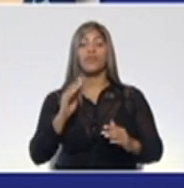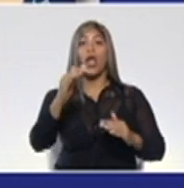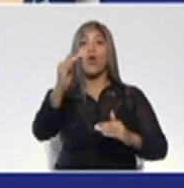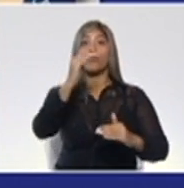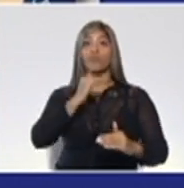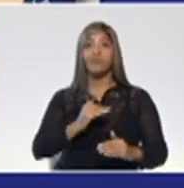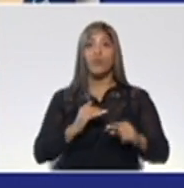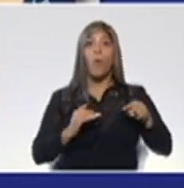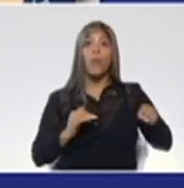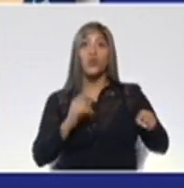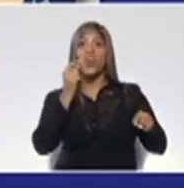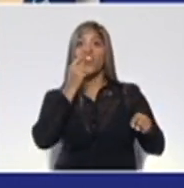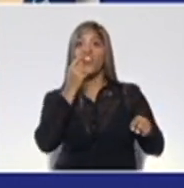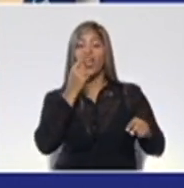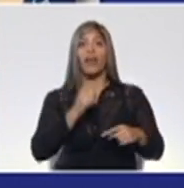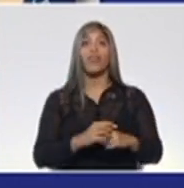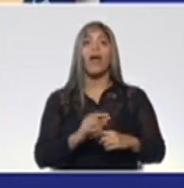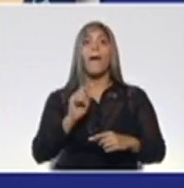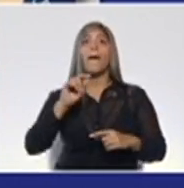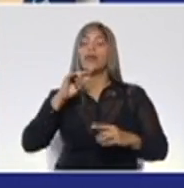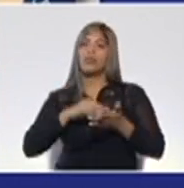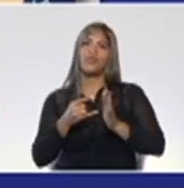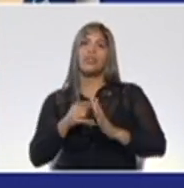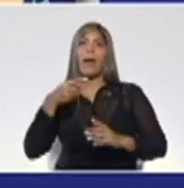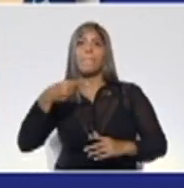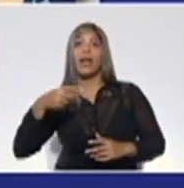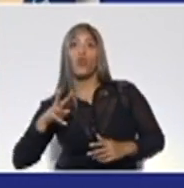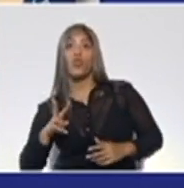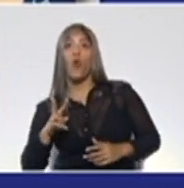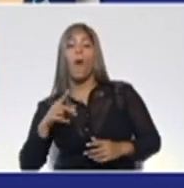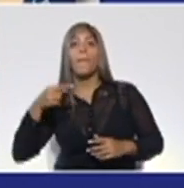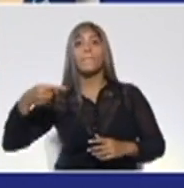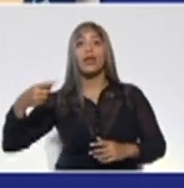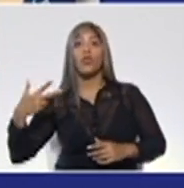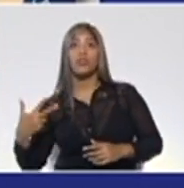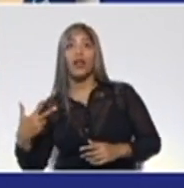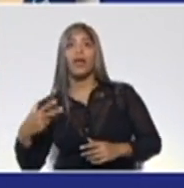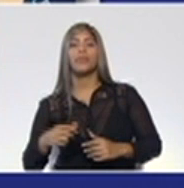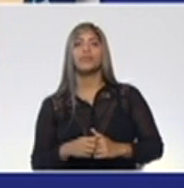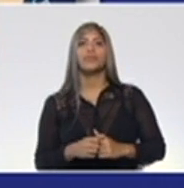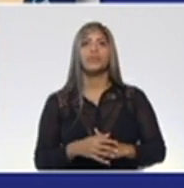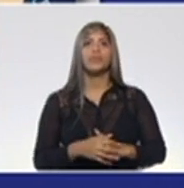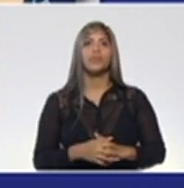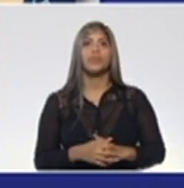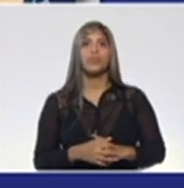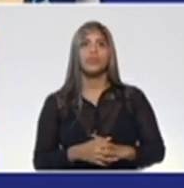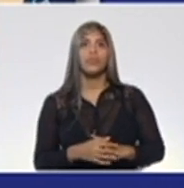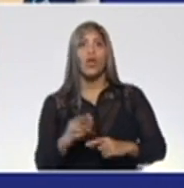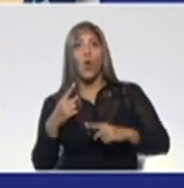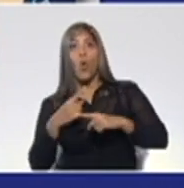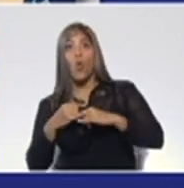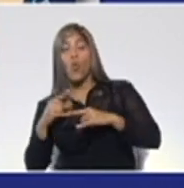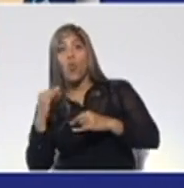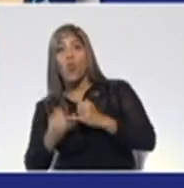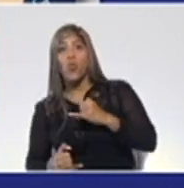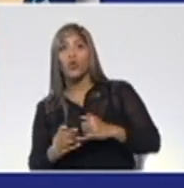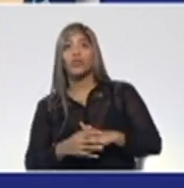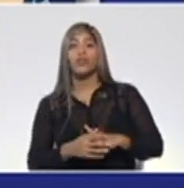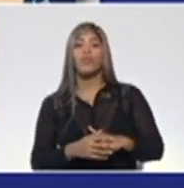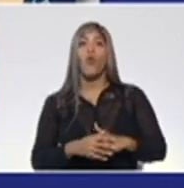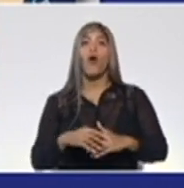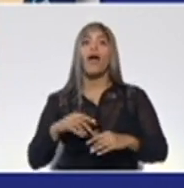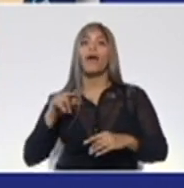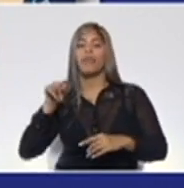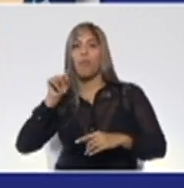el punto menos 2, menos 3, menos 2 en X y menos 3 en Y. Y por último, el punto